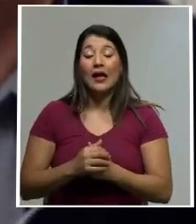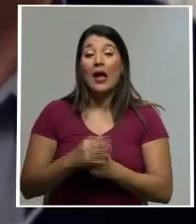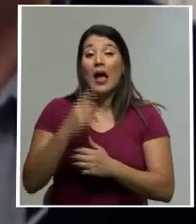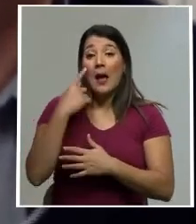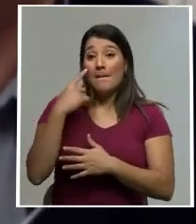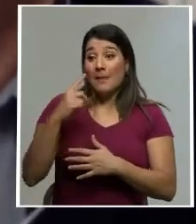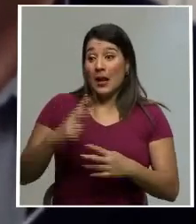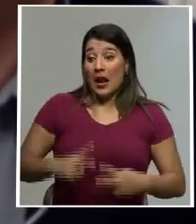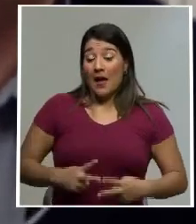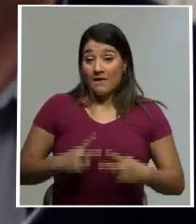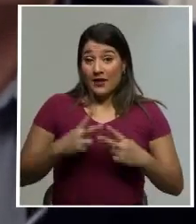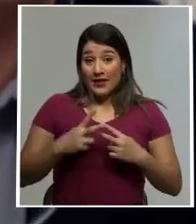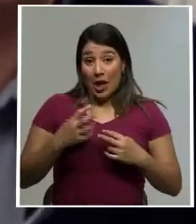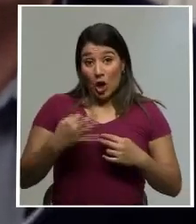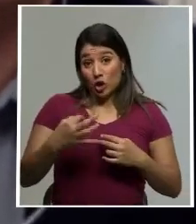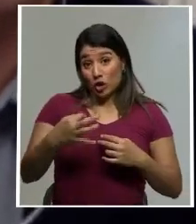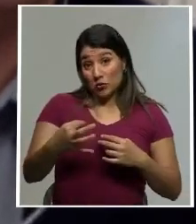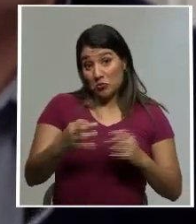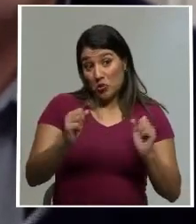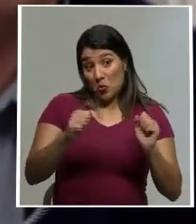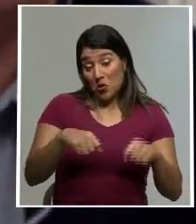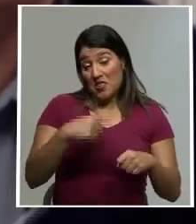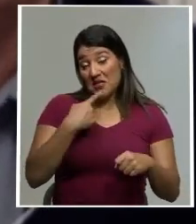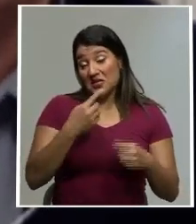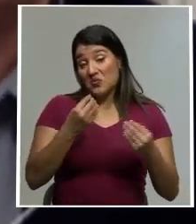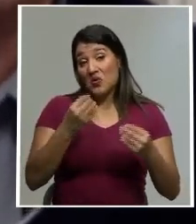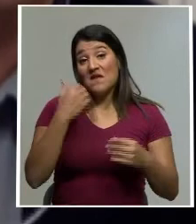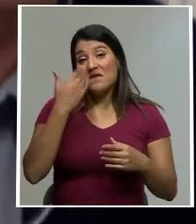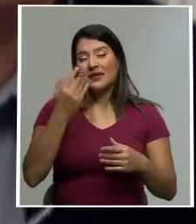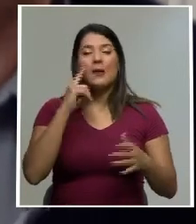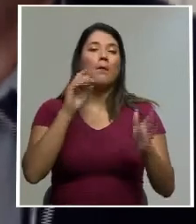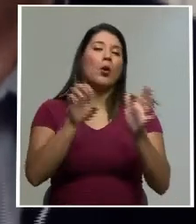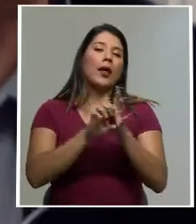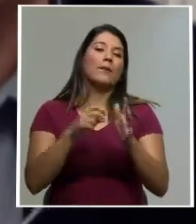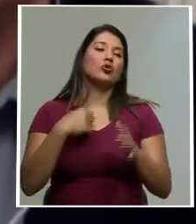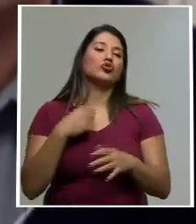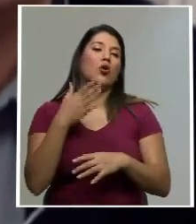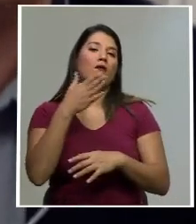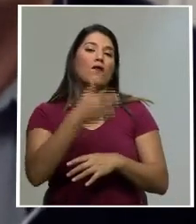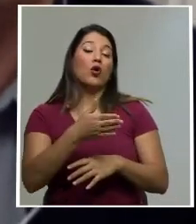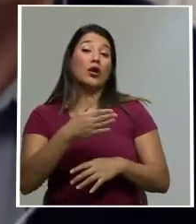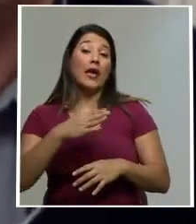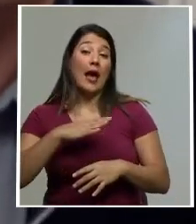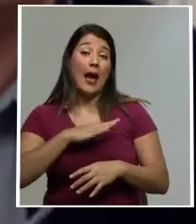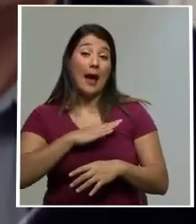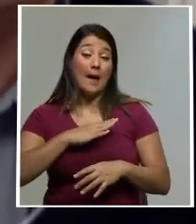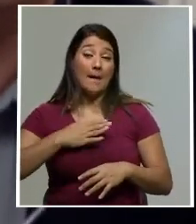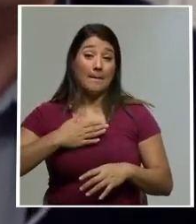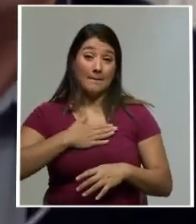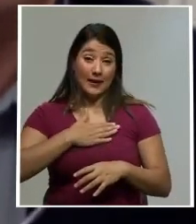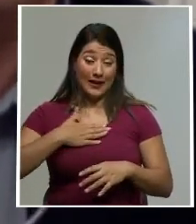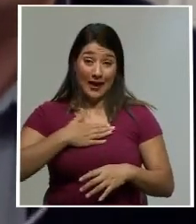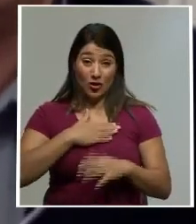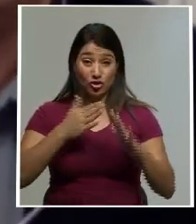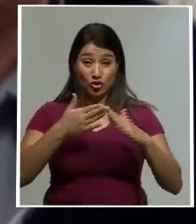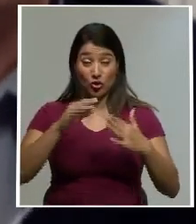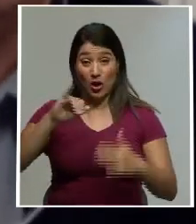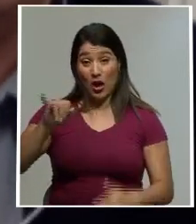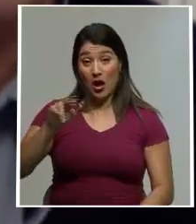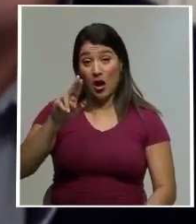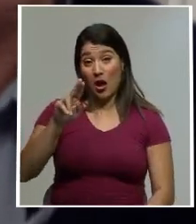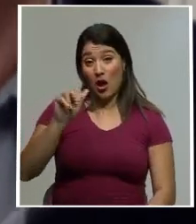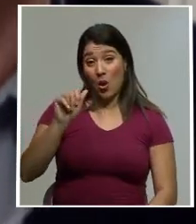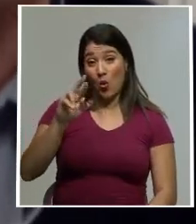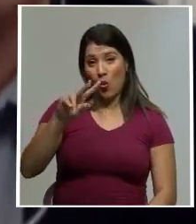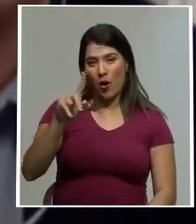cotidianidad pueden ser bastante sencillas. Por ejemplo, no sé, uno va al mercado de Ciudad Juárez y de pronto ves a la Virgen de Guadalupe y